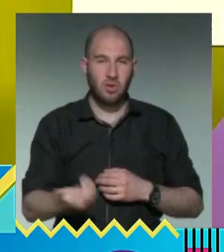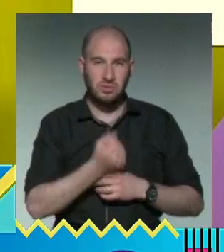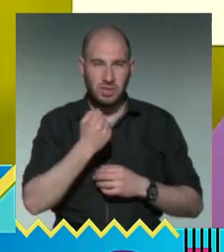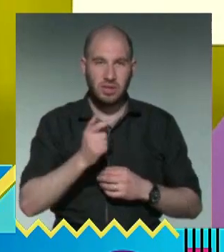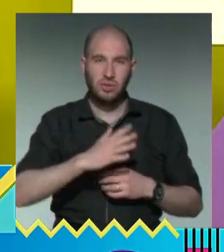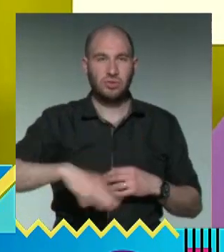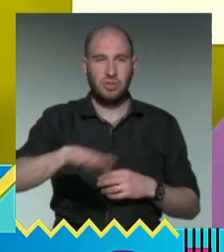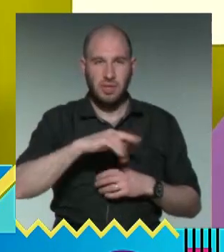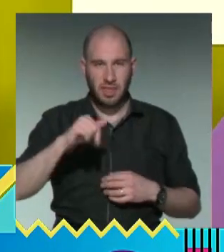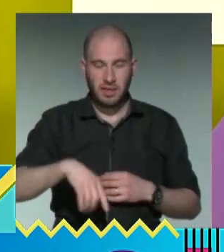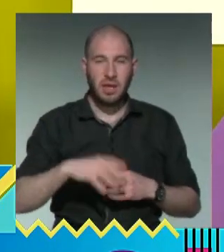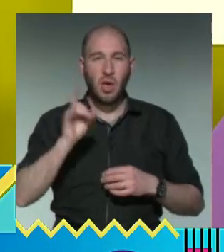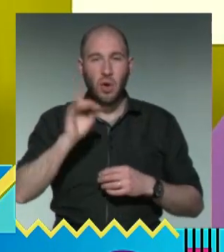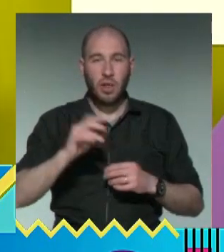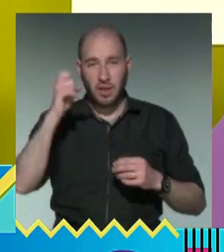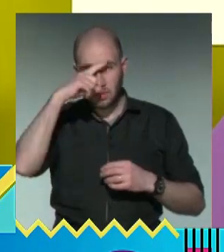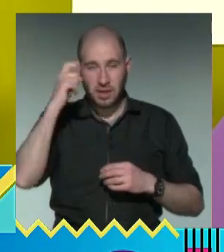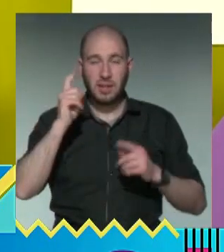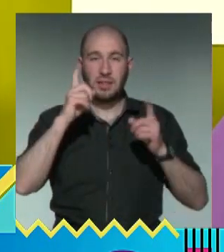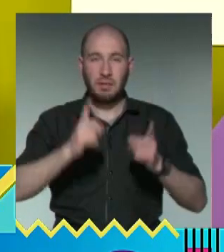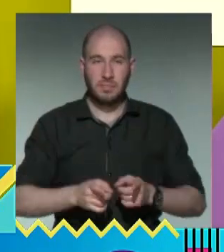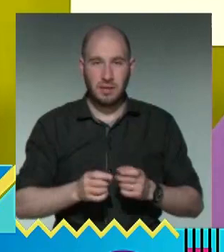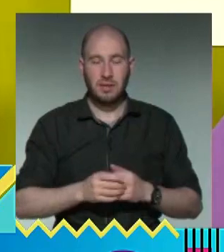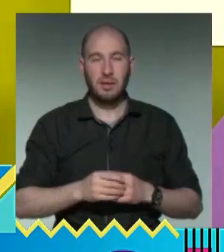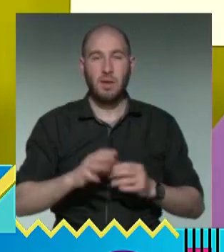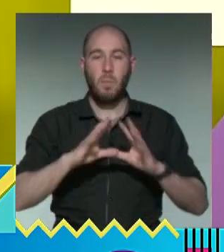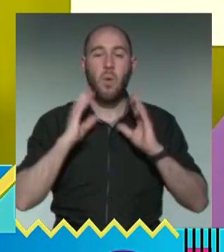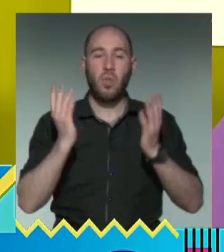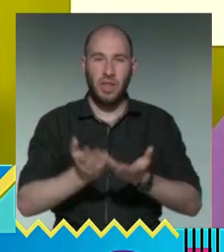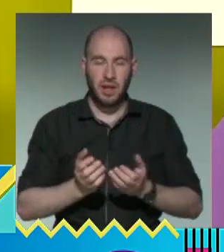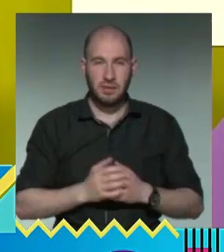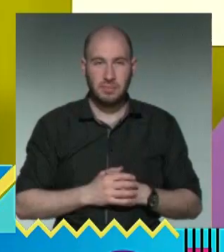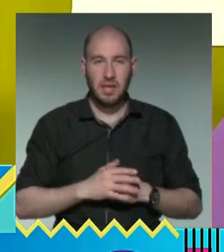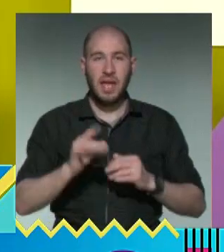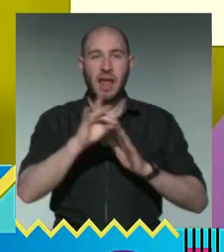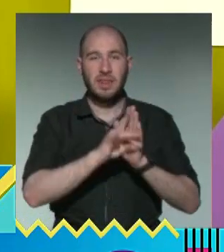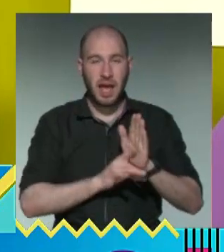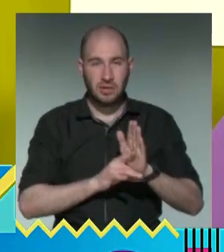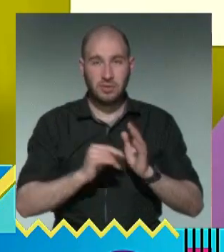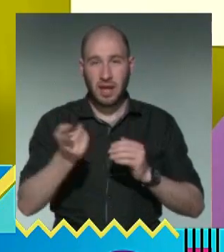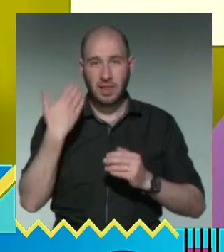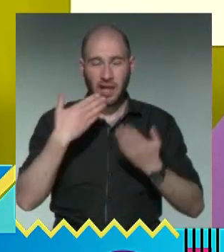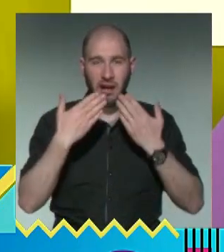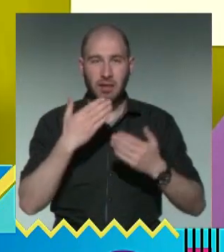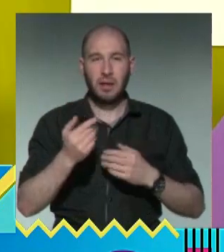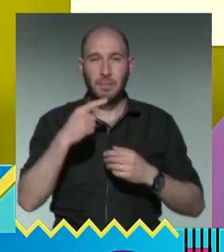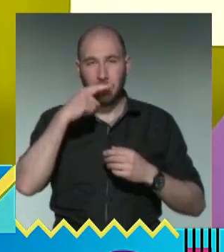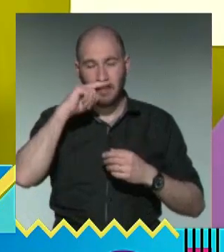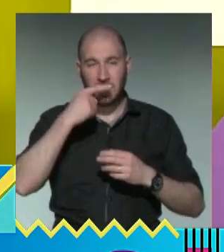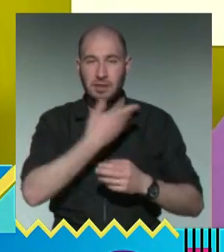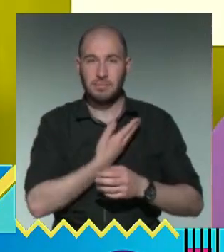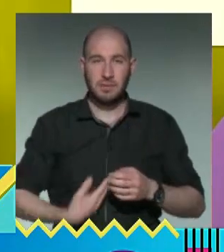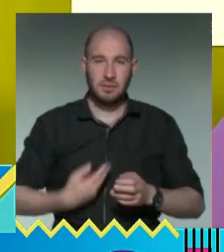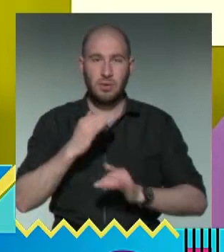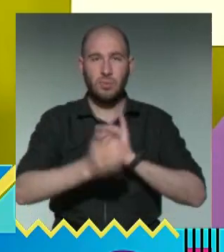como sociedad, ¿sí? No solamente a nivel nacional, sino también a nivel global. Y un dato que lo escuchábamos recién a Mauricio Macri,